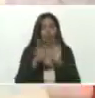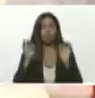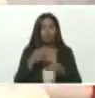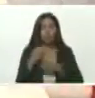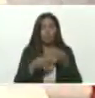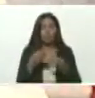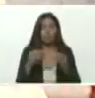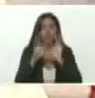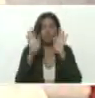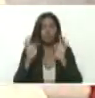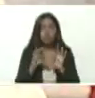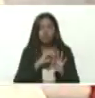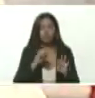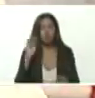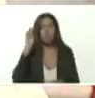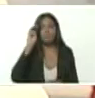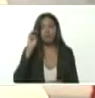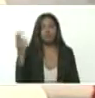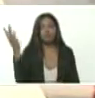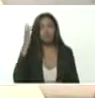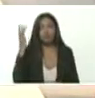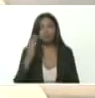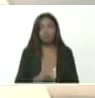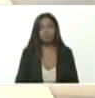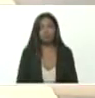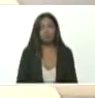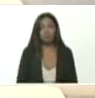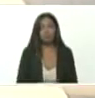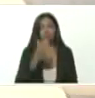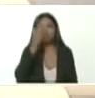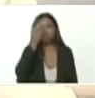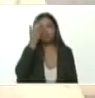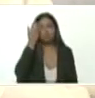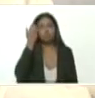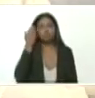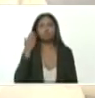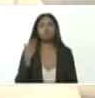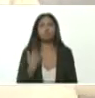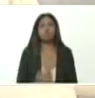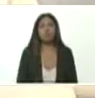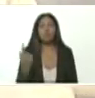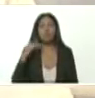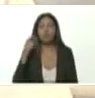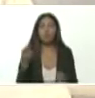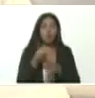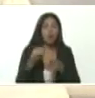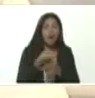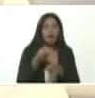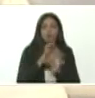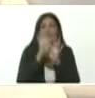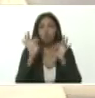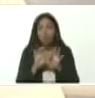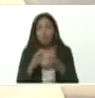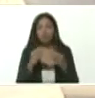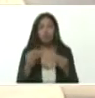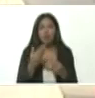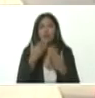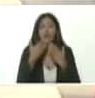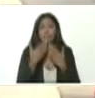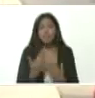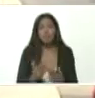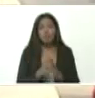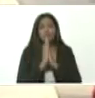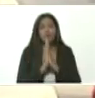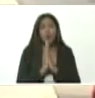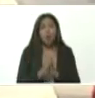la fórmula, que no somos los maestros los que estamos afectados todo el pueblo. Queremos que buscar salida para todos. Yo les pido a mis colegas maestros